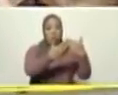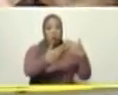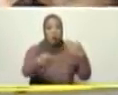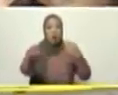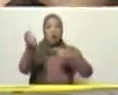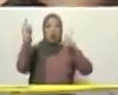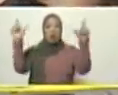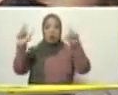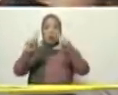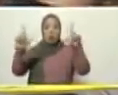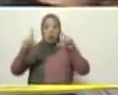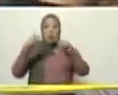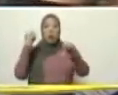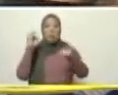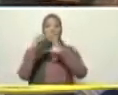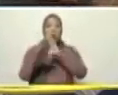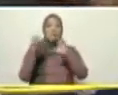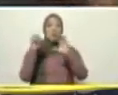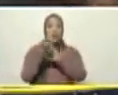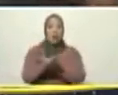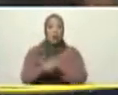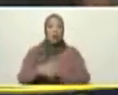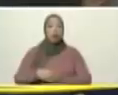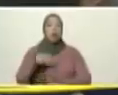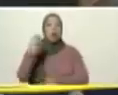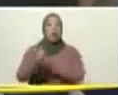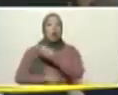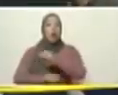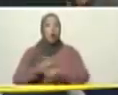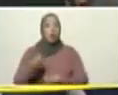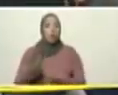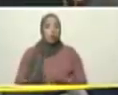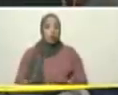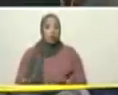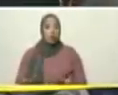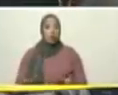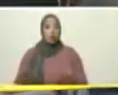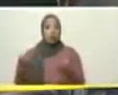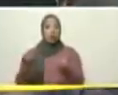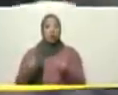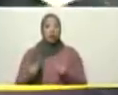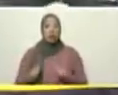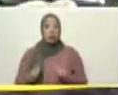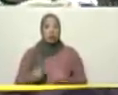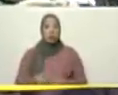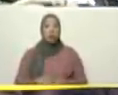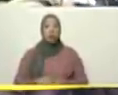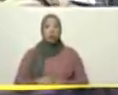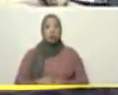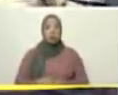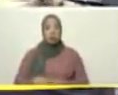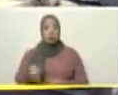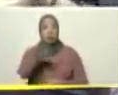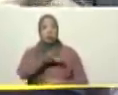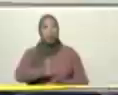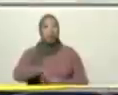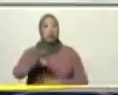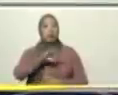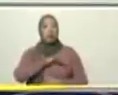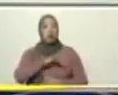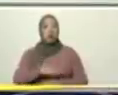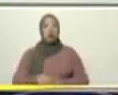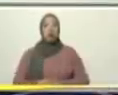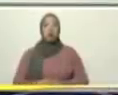medios y mensajes, cómo Occidente ha decidido construir un relato de guerra